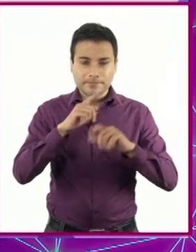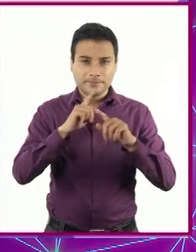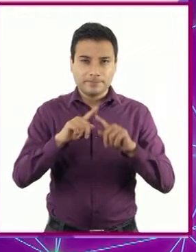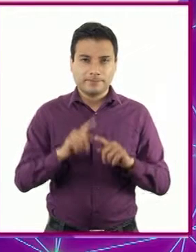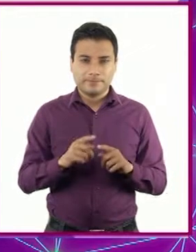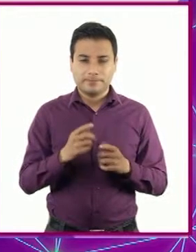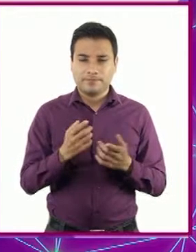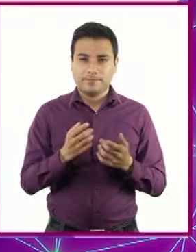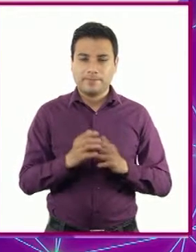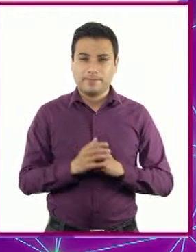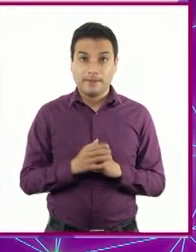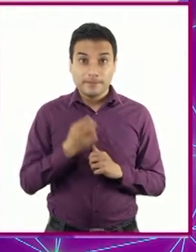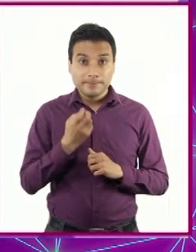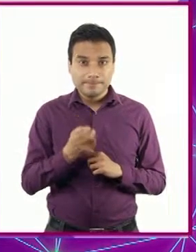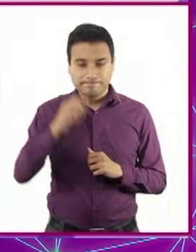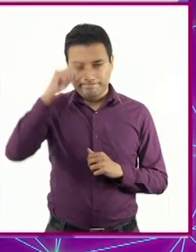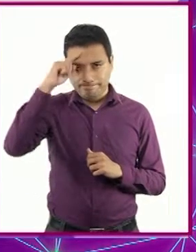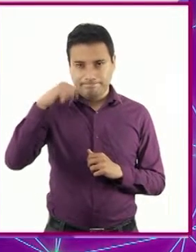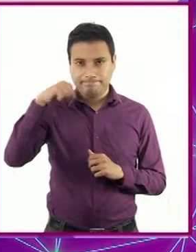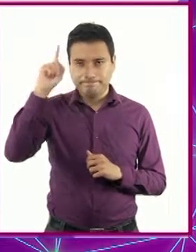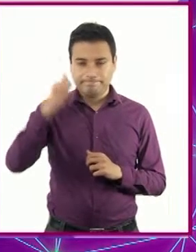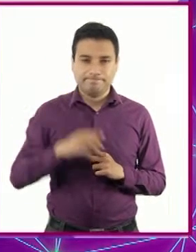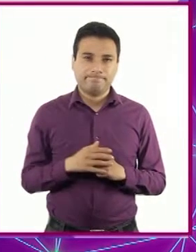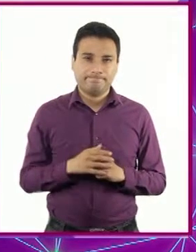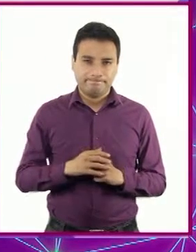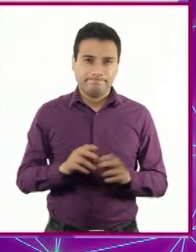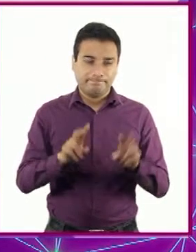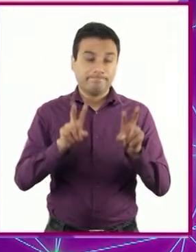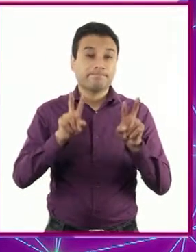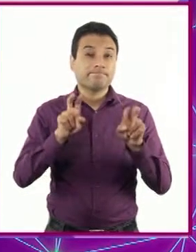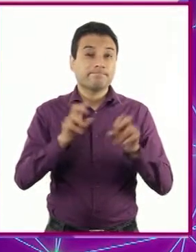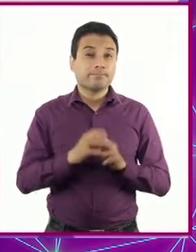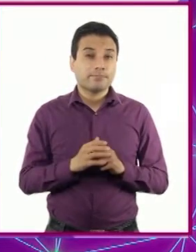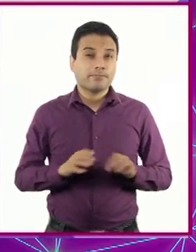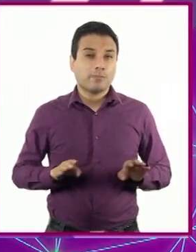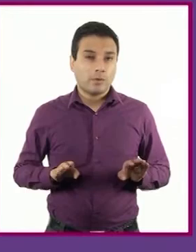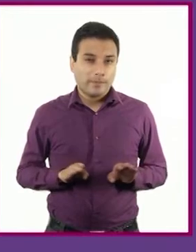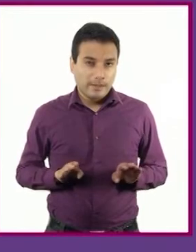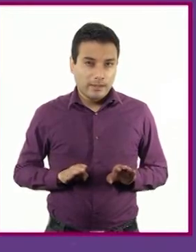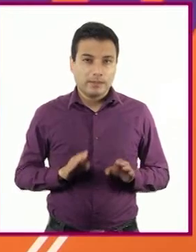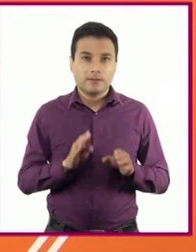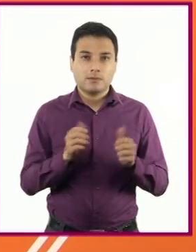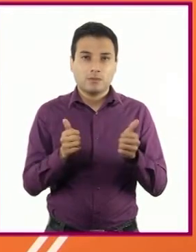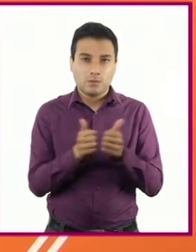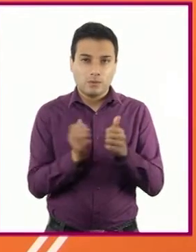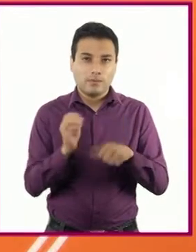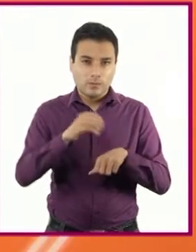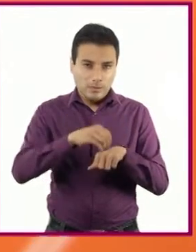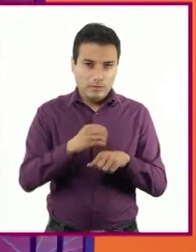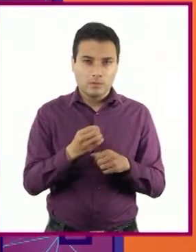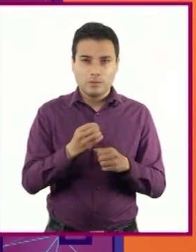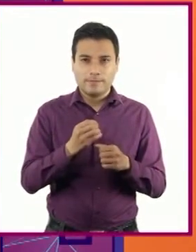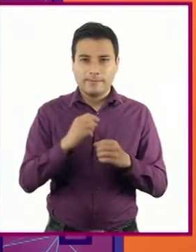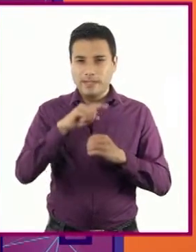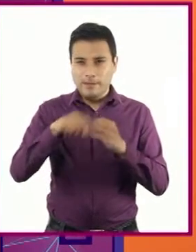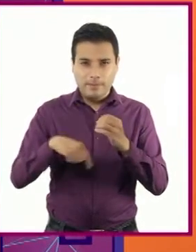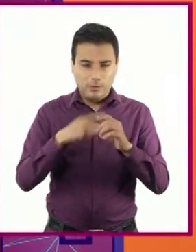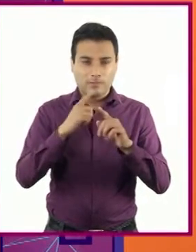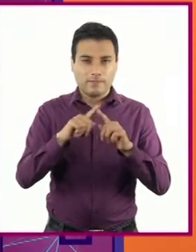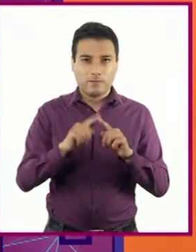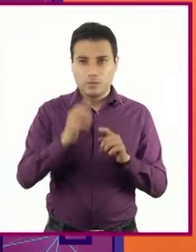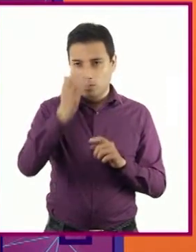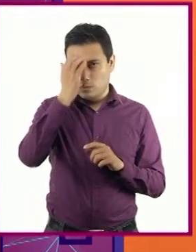neutralización, lo que puede facilitar la comprensión de las propiedades y compuestos y elementos. Activemos nuestros